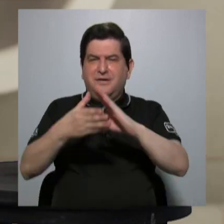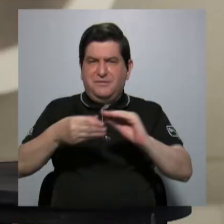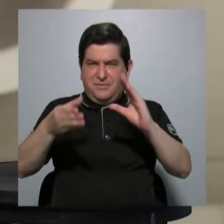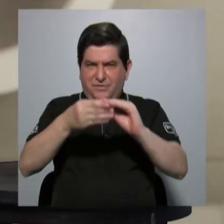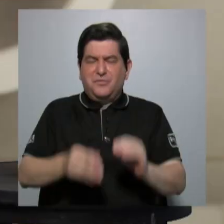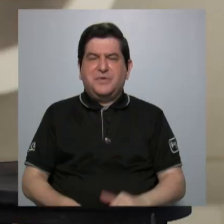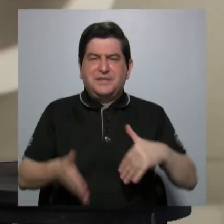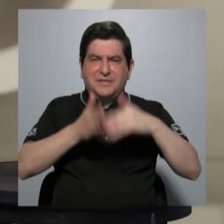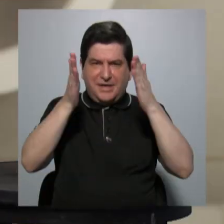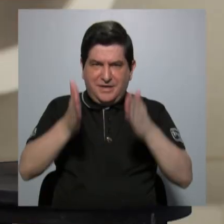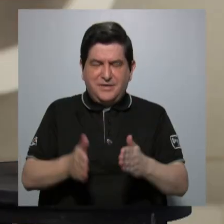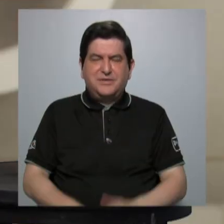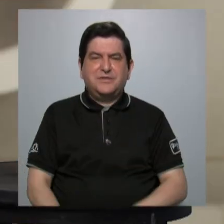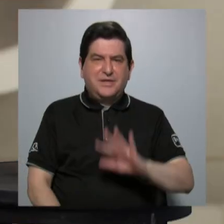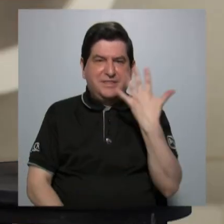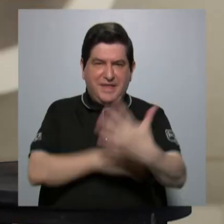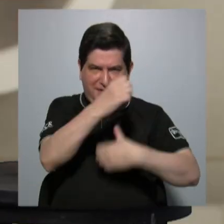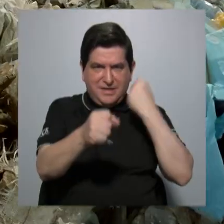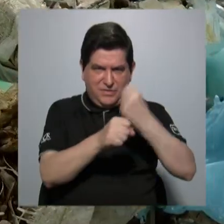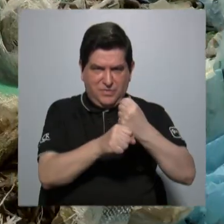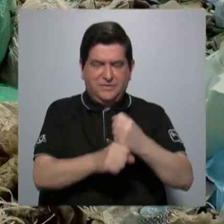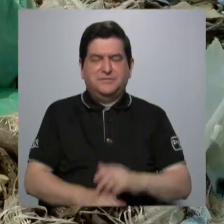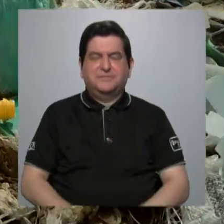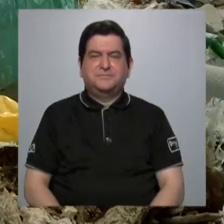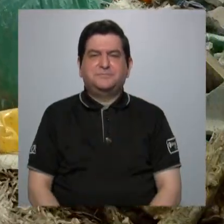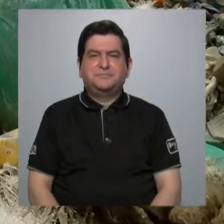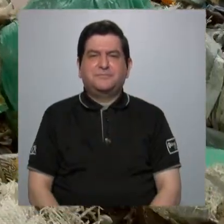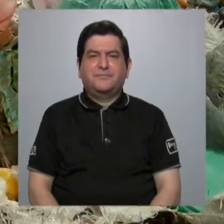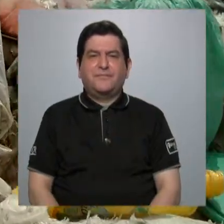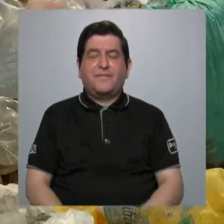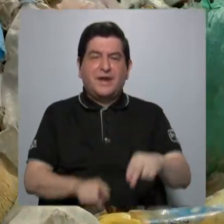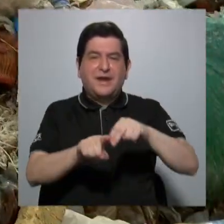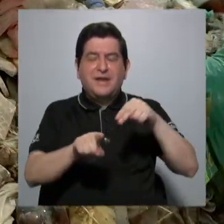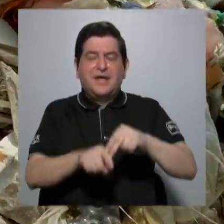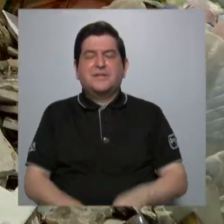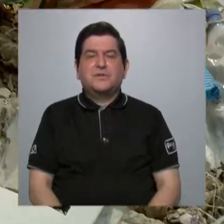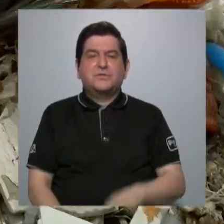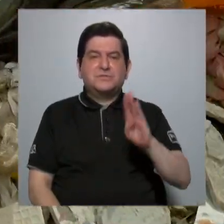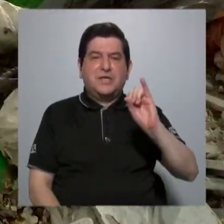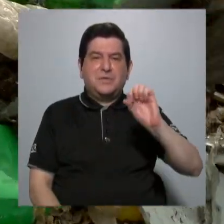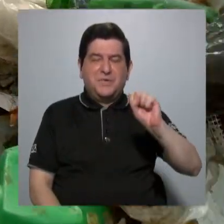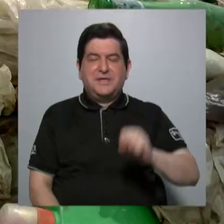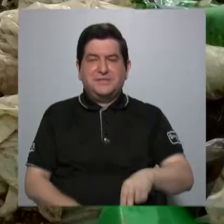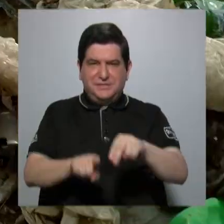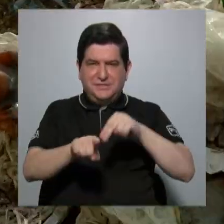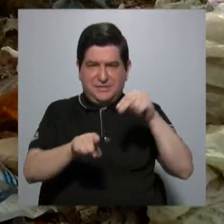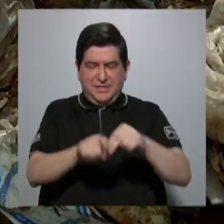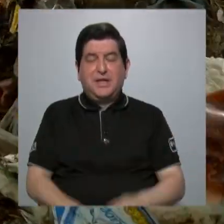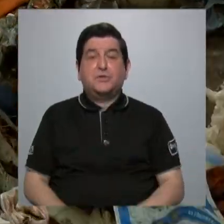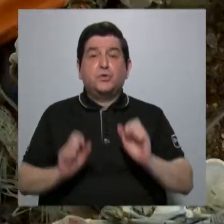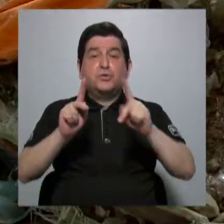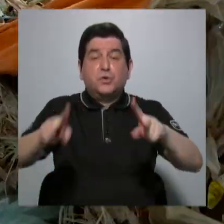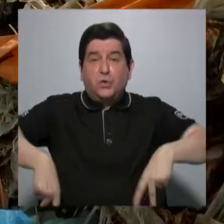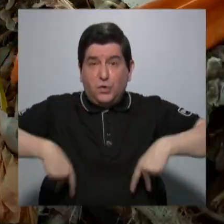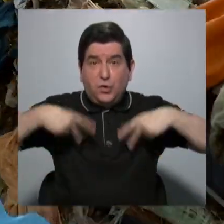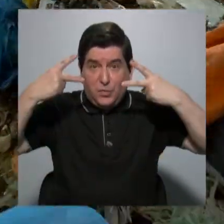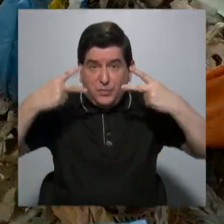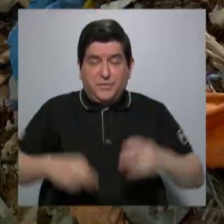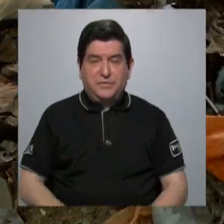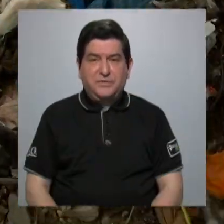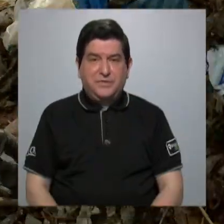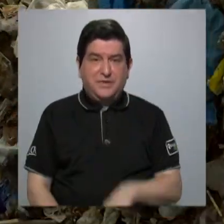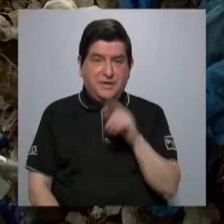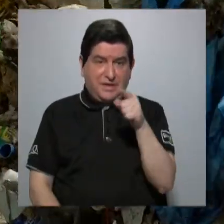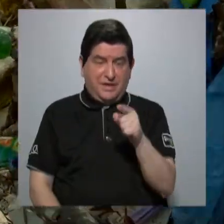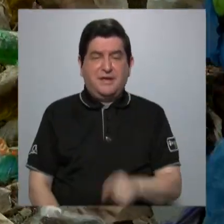Un comentario que le hago yo a los estudiantes ya de quinto año. Nuestros nietos y bisnietos, ojalá que tengamos, que van a vivir, van a llegar y